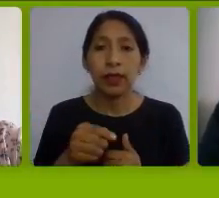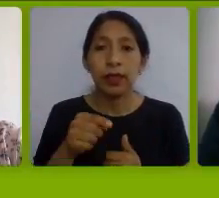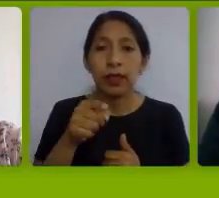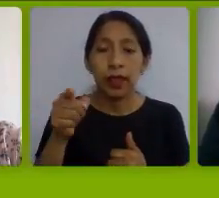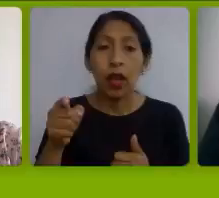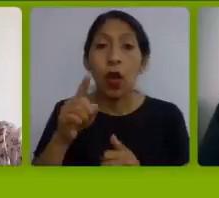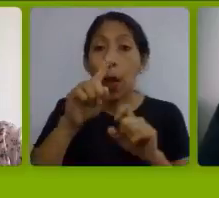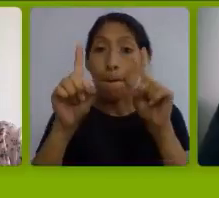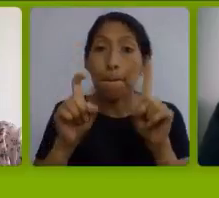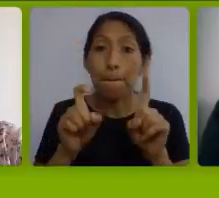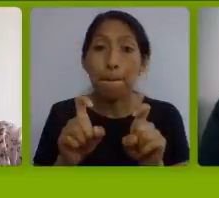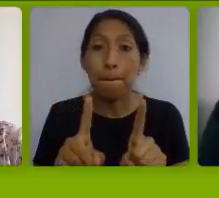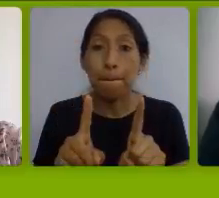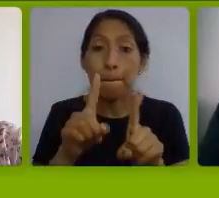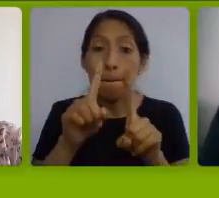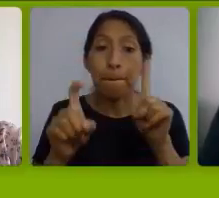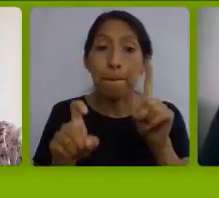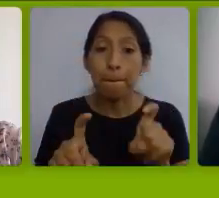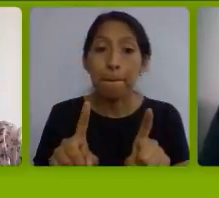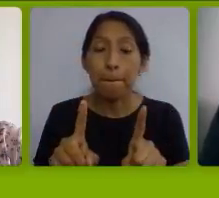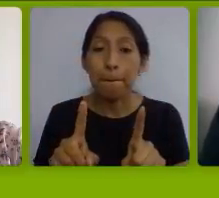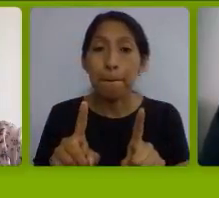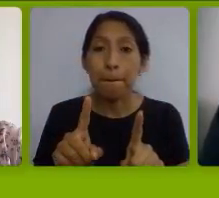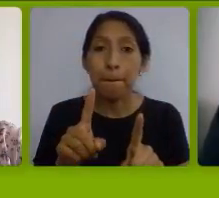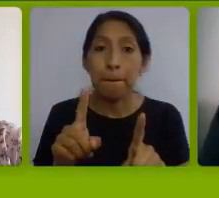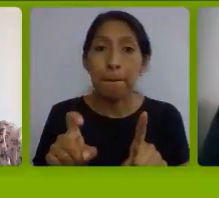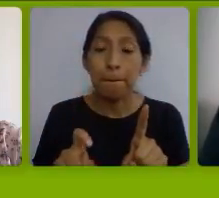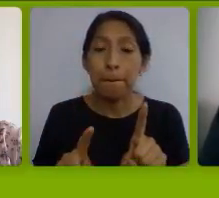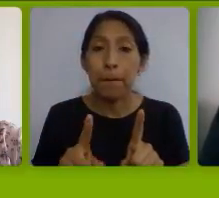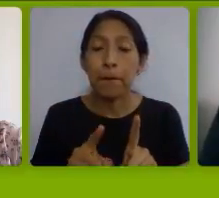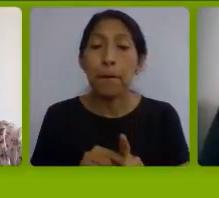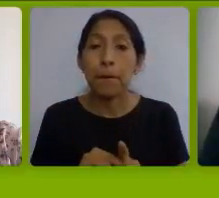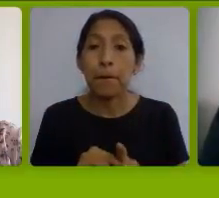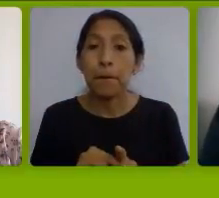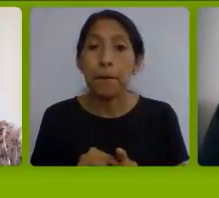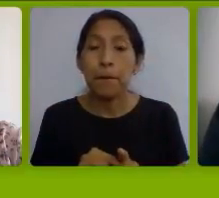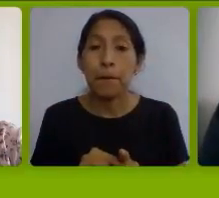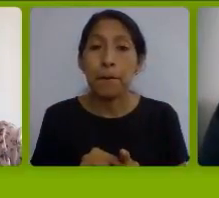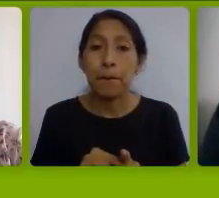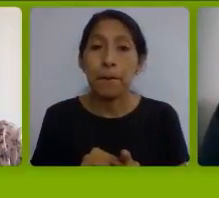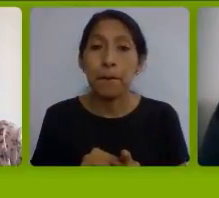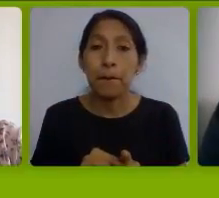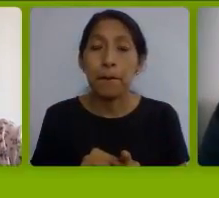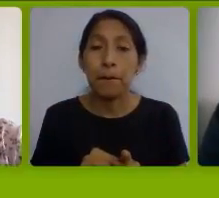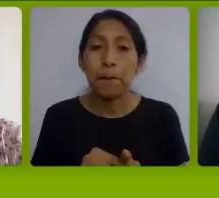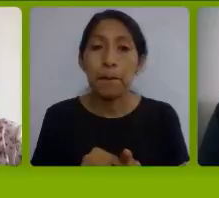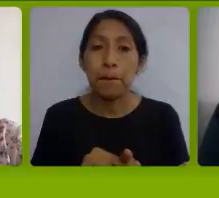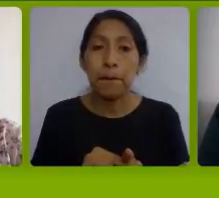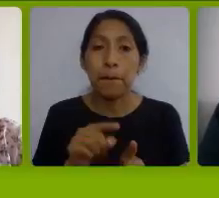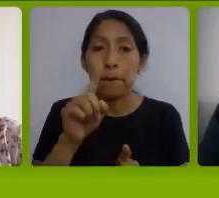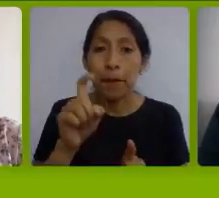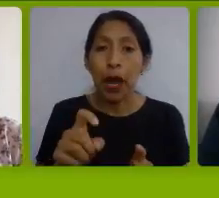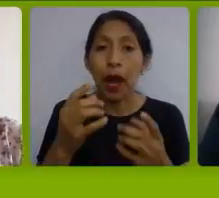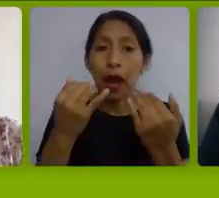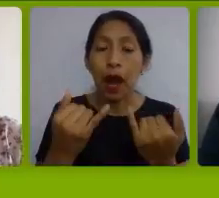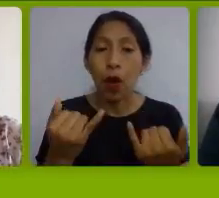Ok, una pregunta es, mencionaron que casi la mitad de los ingleses encuestados no contrataría un tour en su próximo viaje.